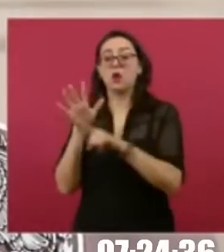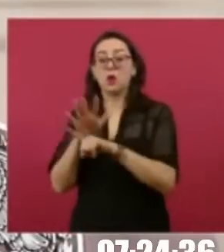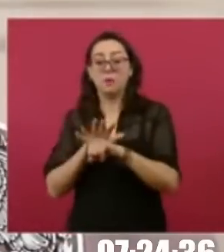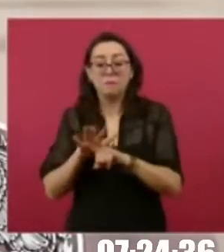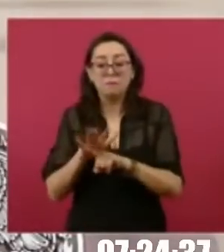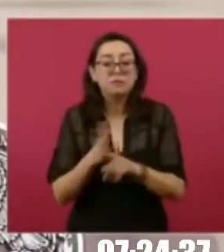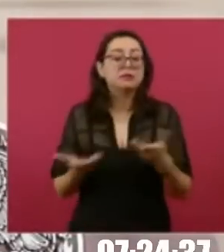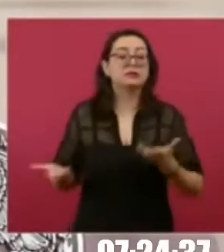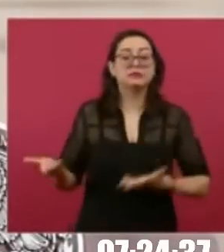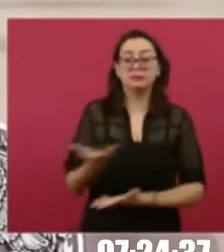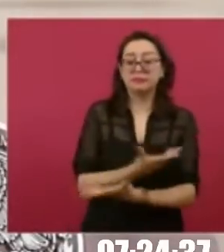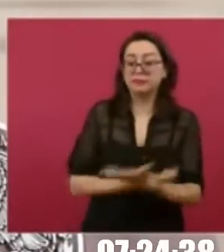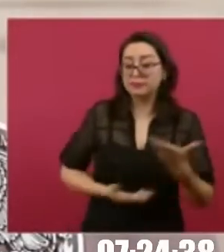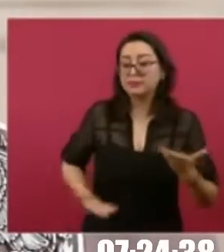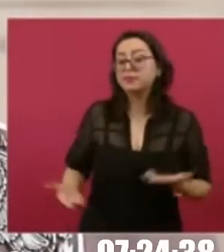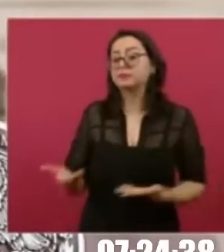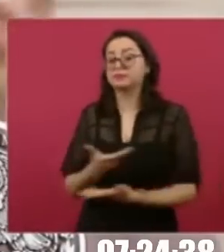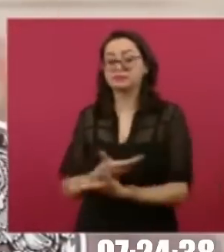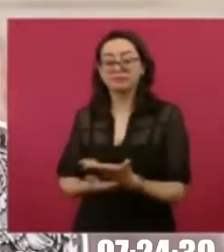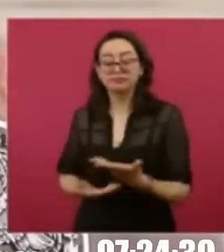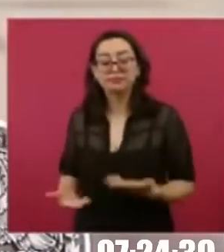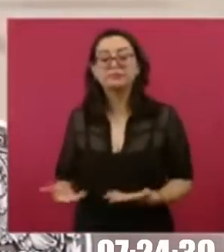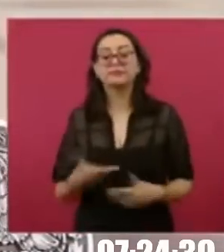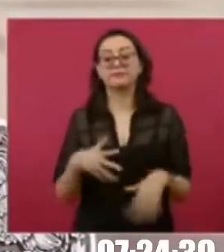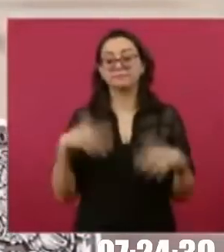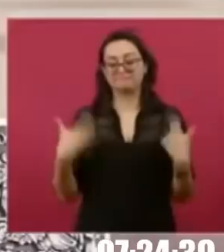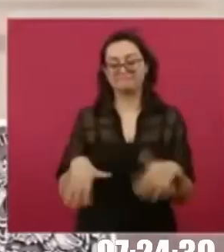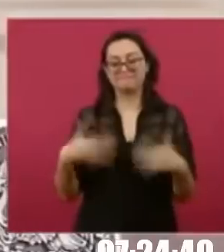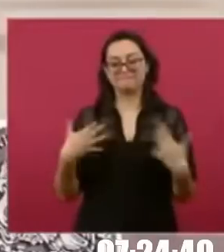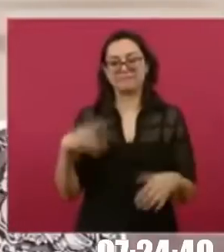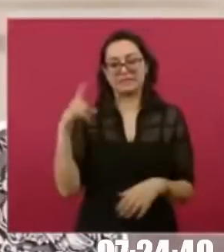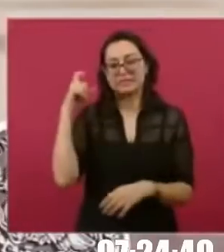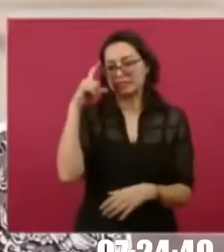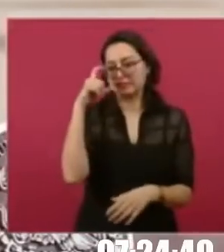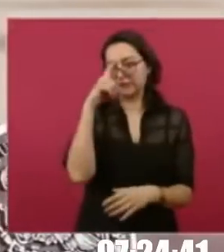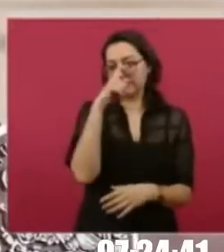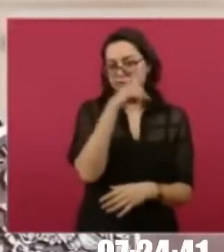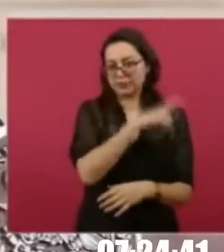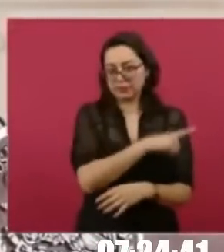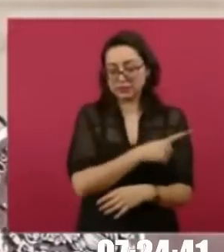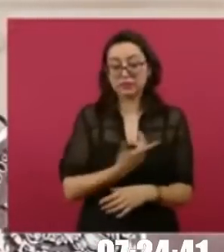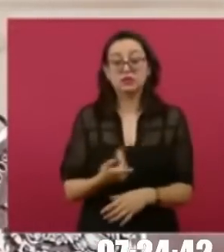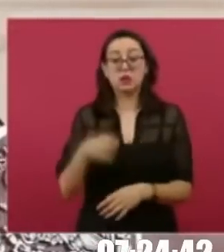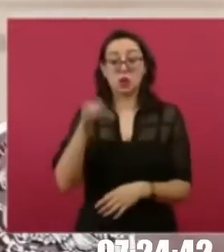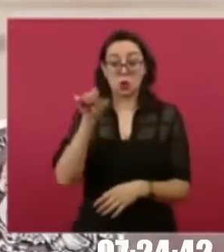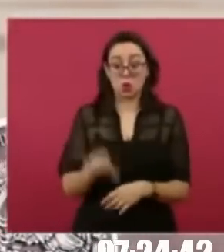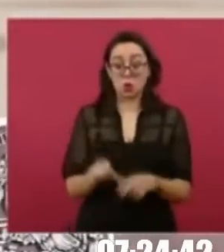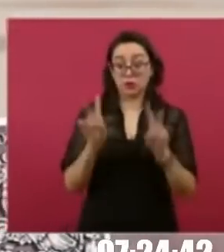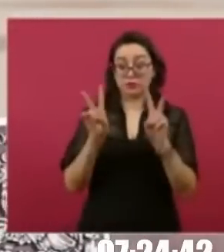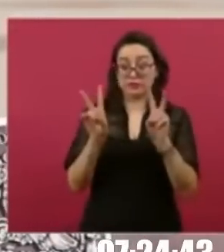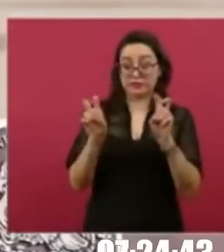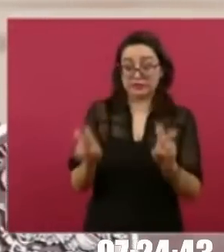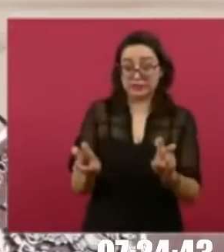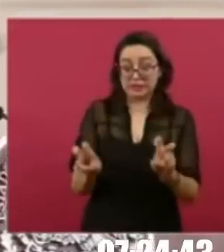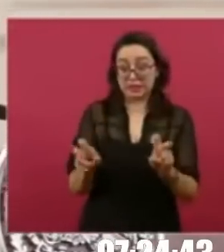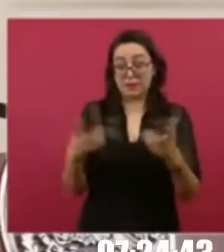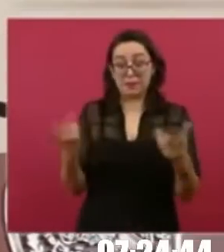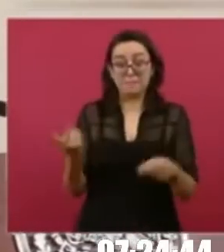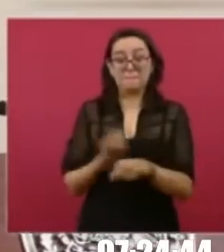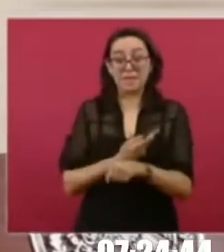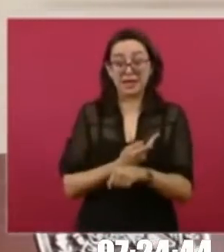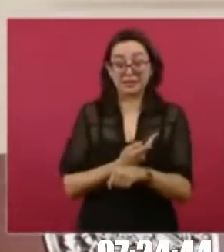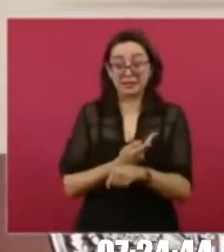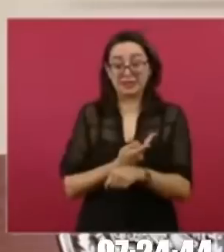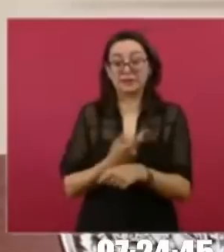colaboración y y hay que entender las dimensiones de lo que hoy está ocurriendo se trata de la transferencia de